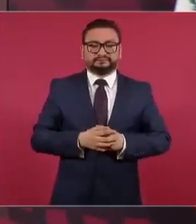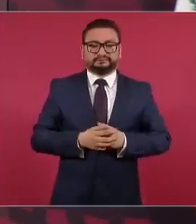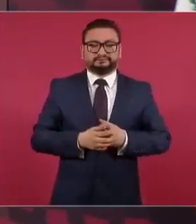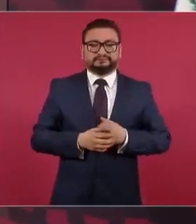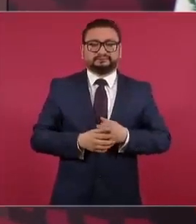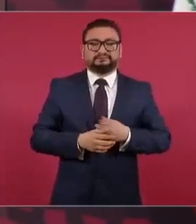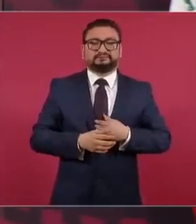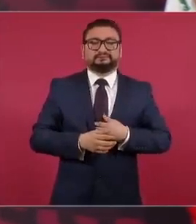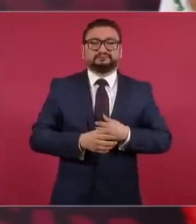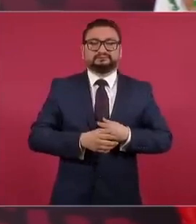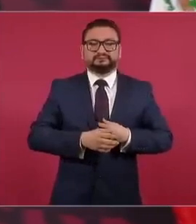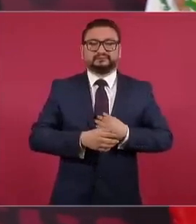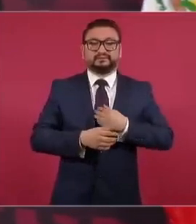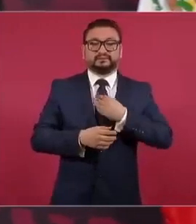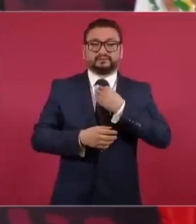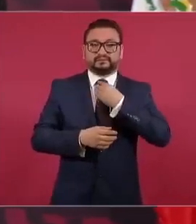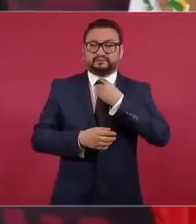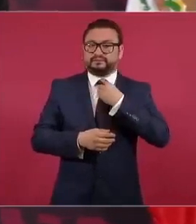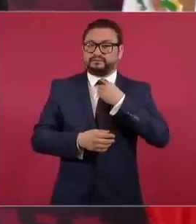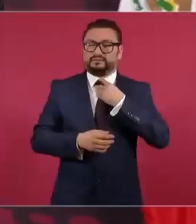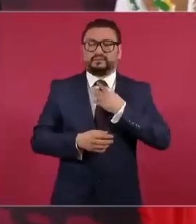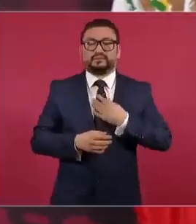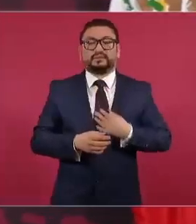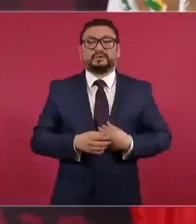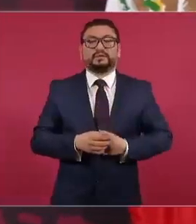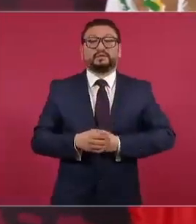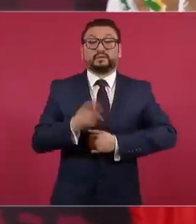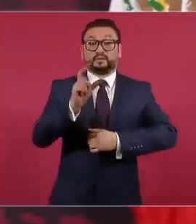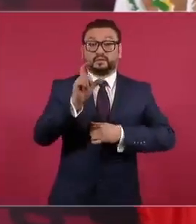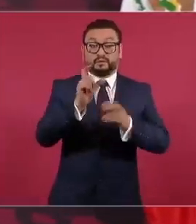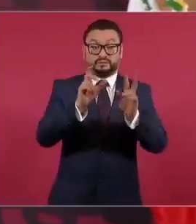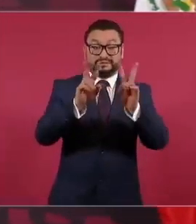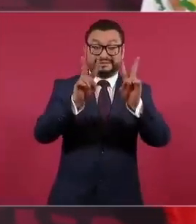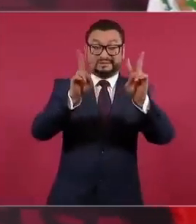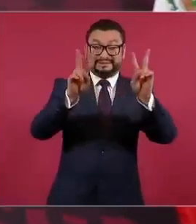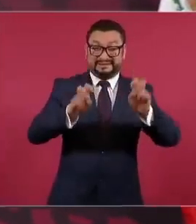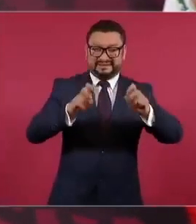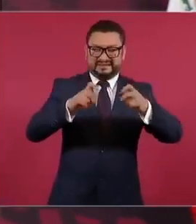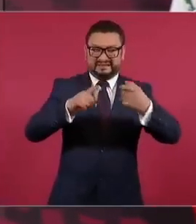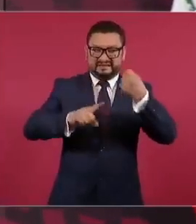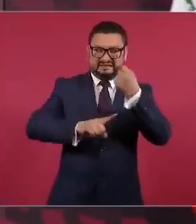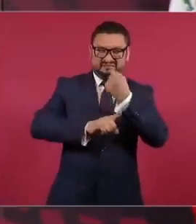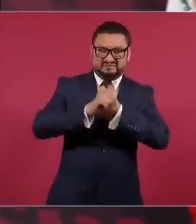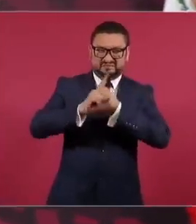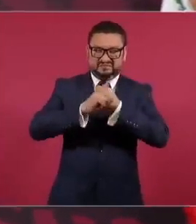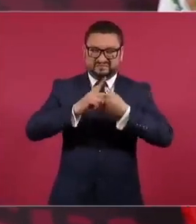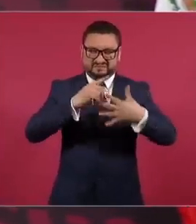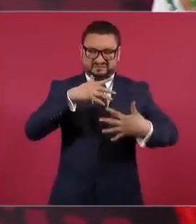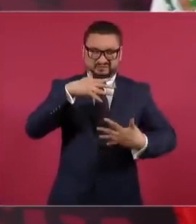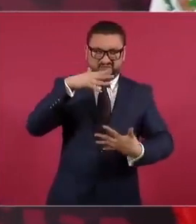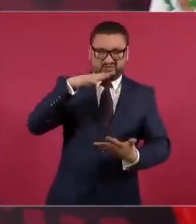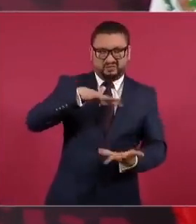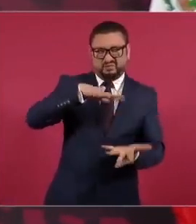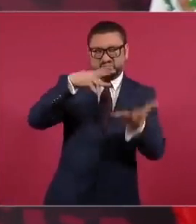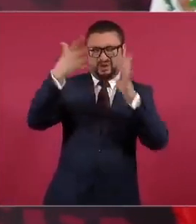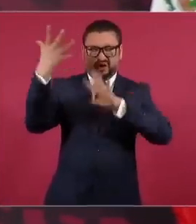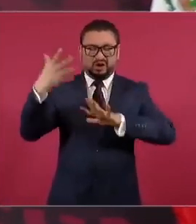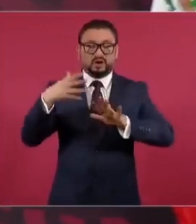solo podía resolverse el problema de la inseguridad y de la violencia con medidas coercitivas,